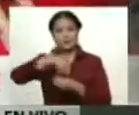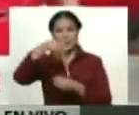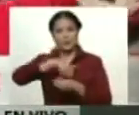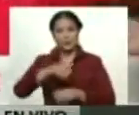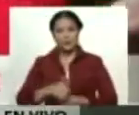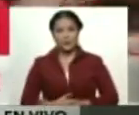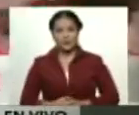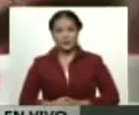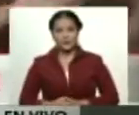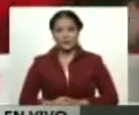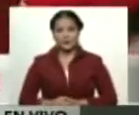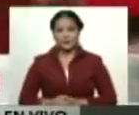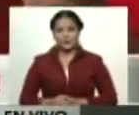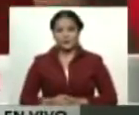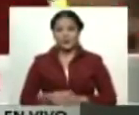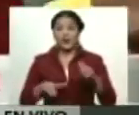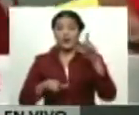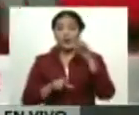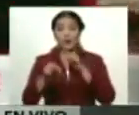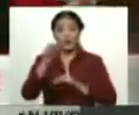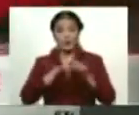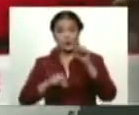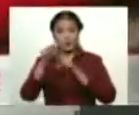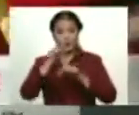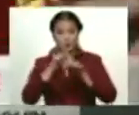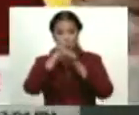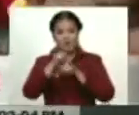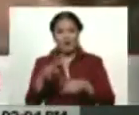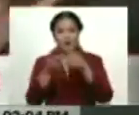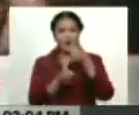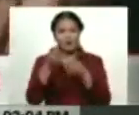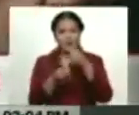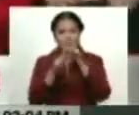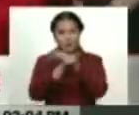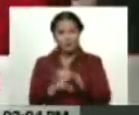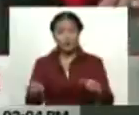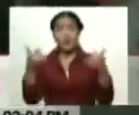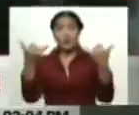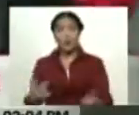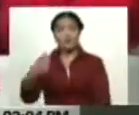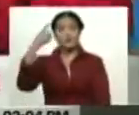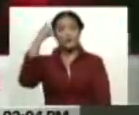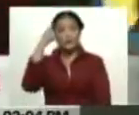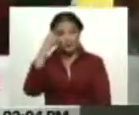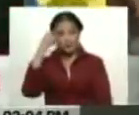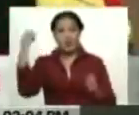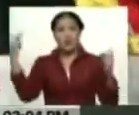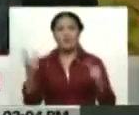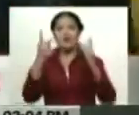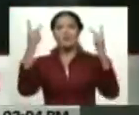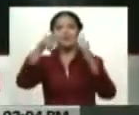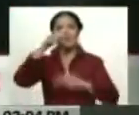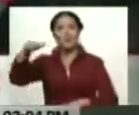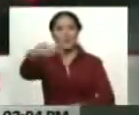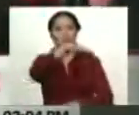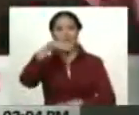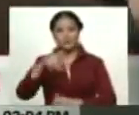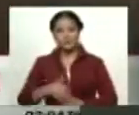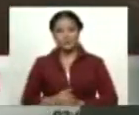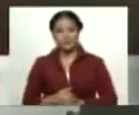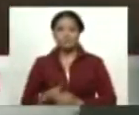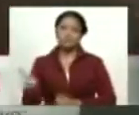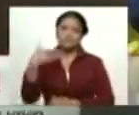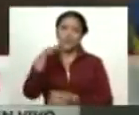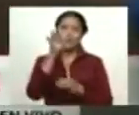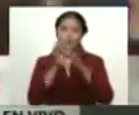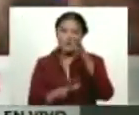A través de su cuenta de Twitter, arroba Nicolás Maduro, escribió: llegó el día y la hora de la victoria del pueblo. Vamos con fe en